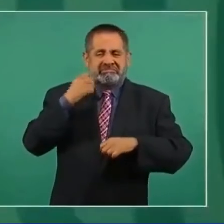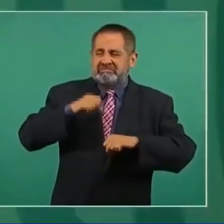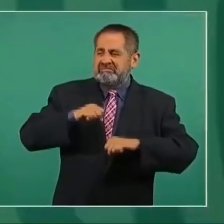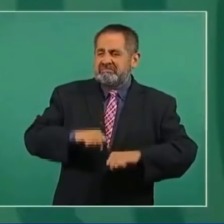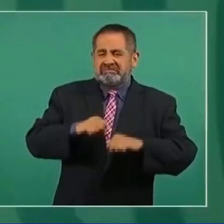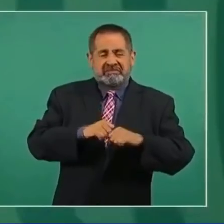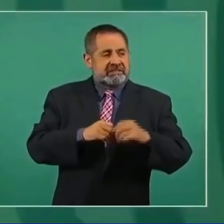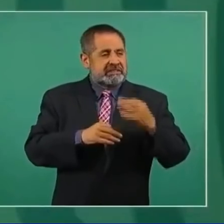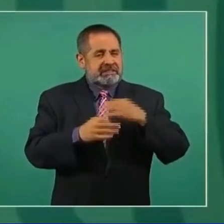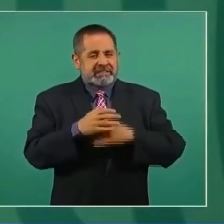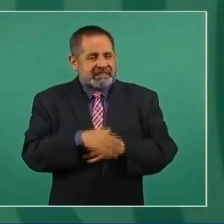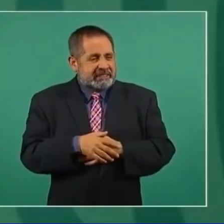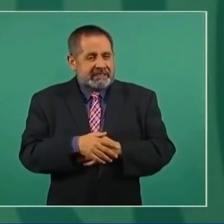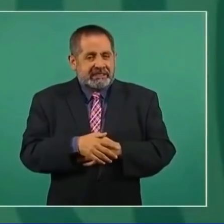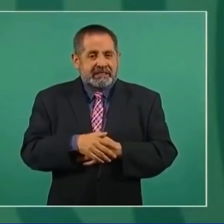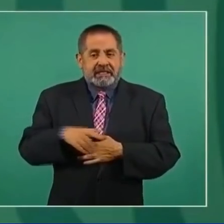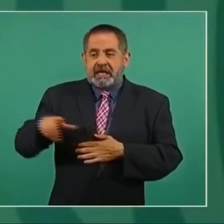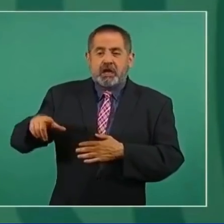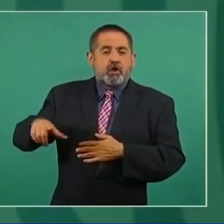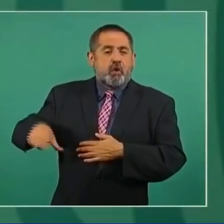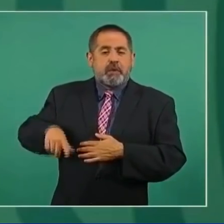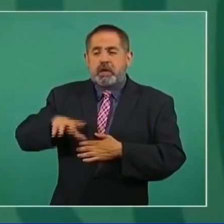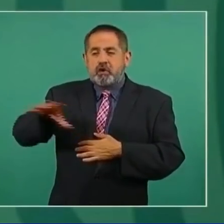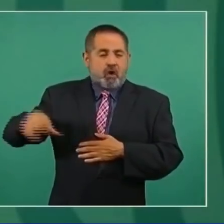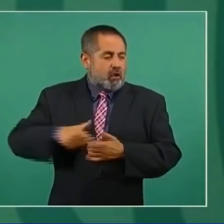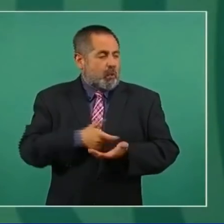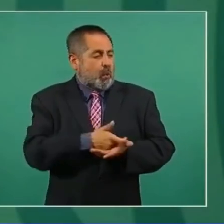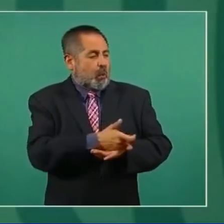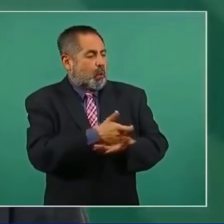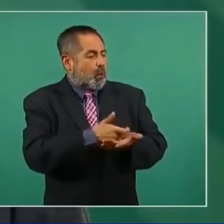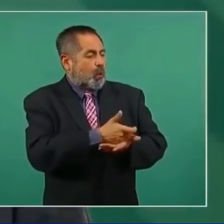Eran los hijos predilectos del régimen,